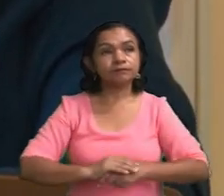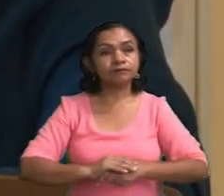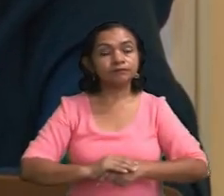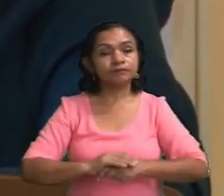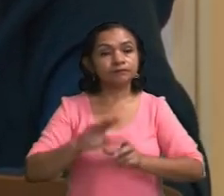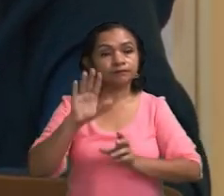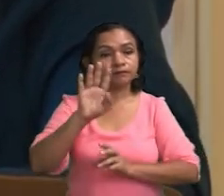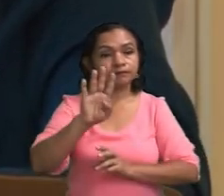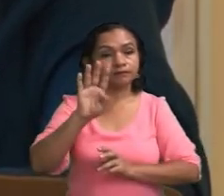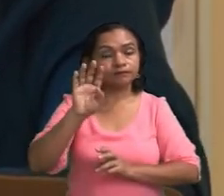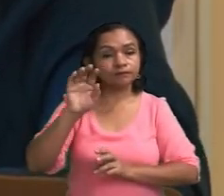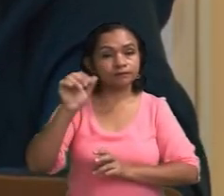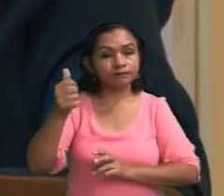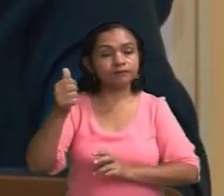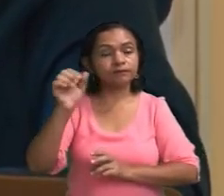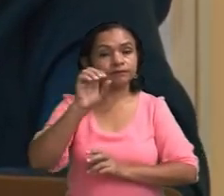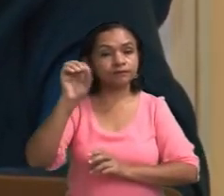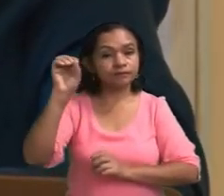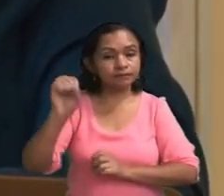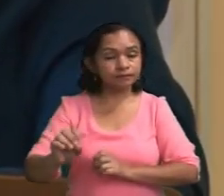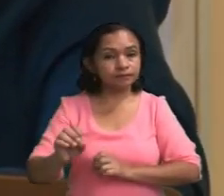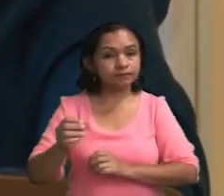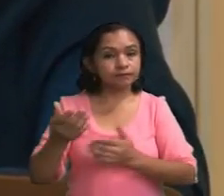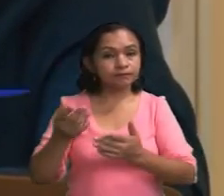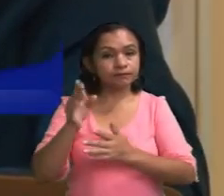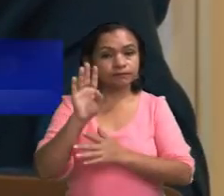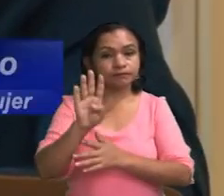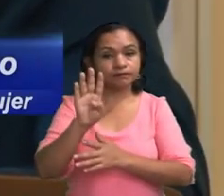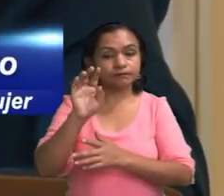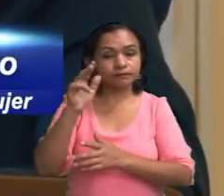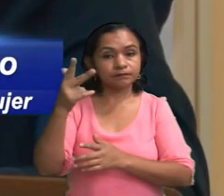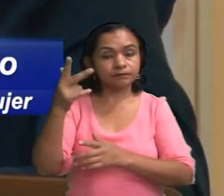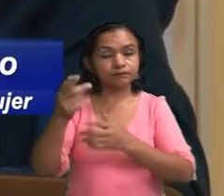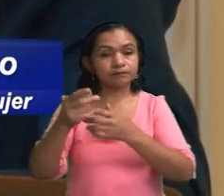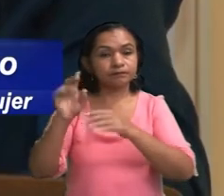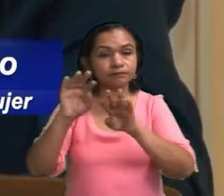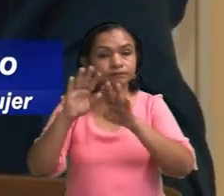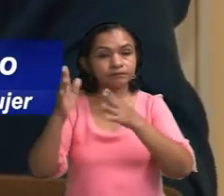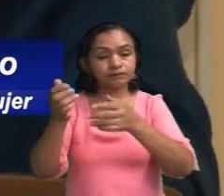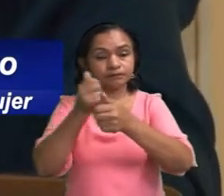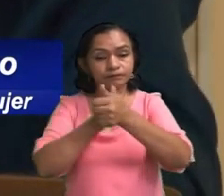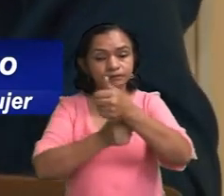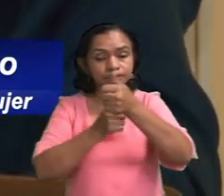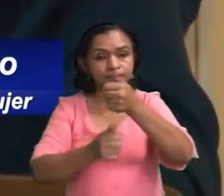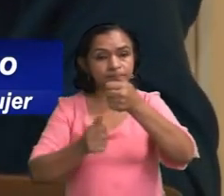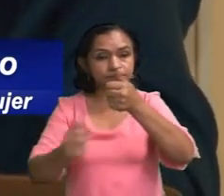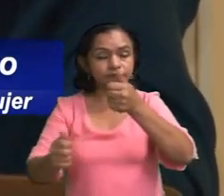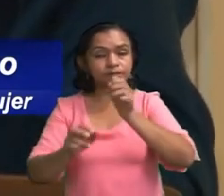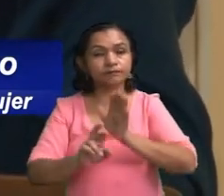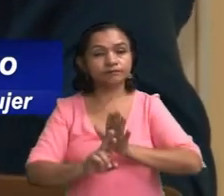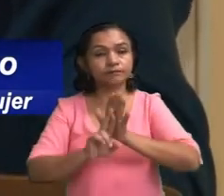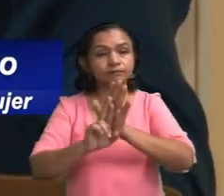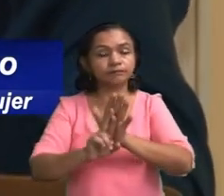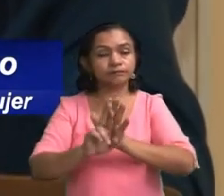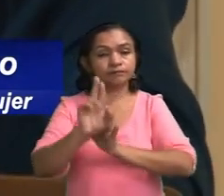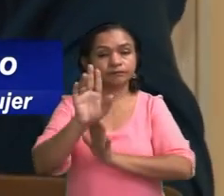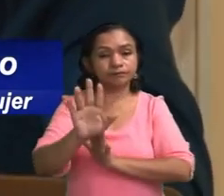un 46% y 48 diputadas suplentes que representan